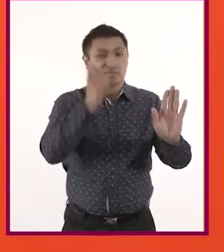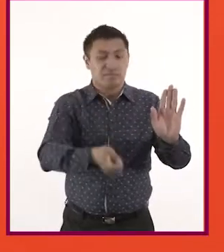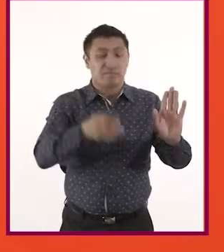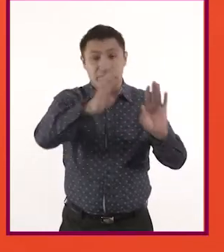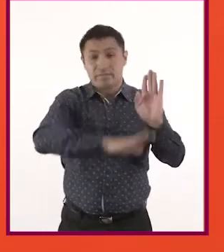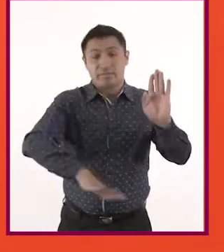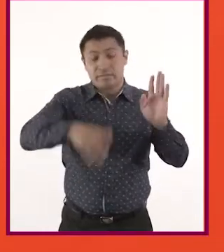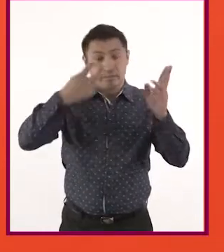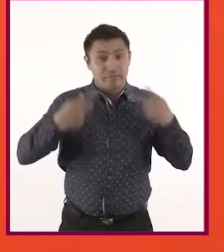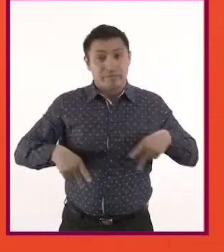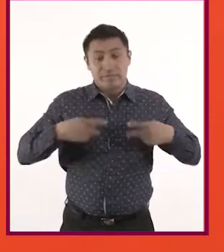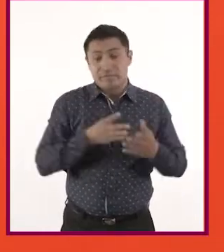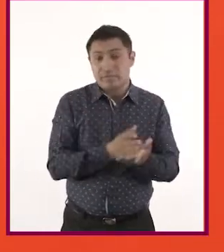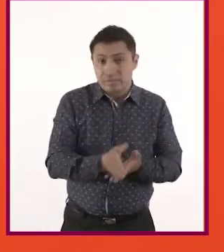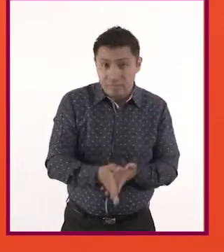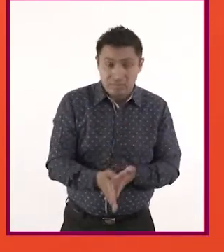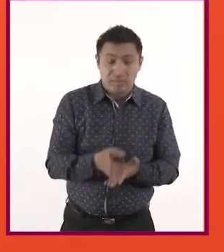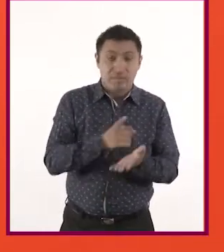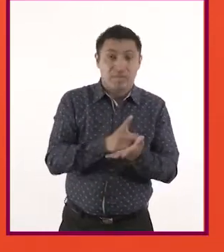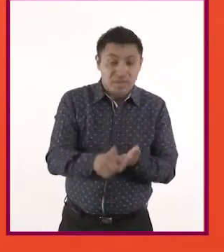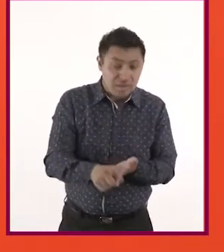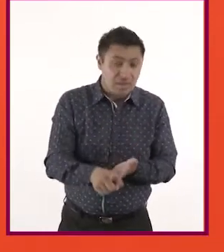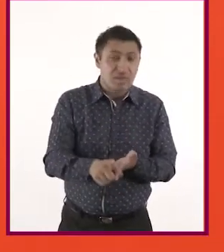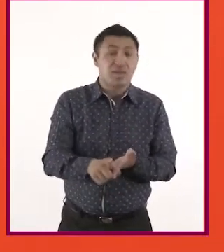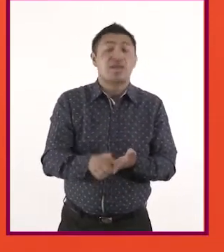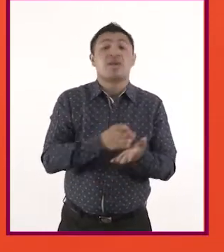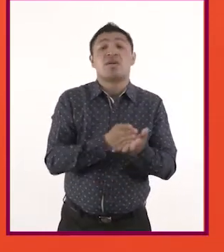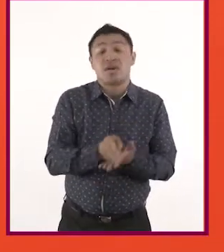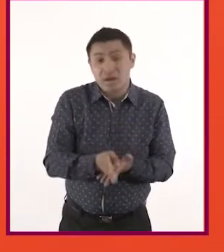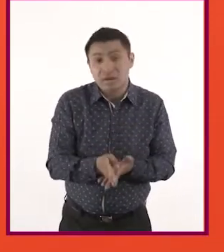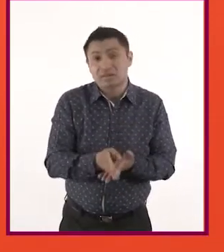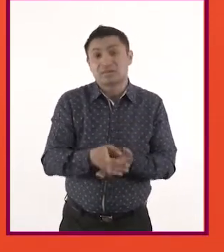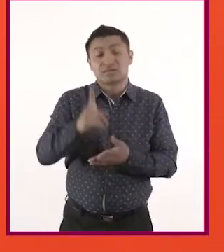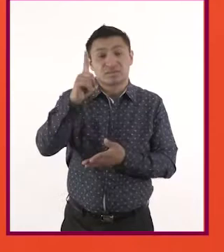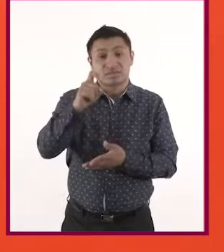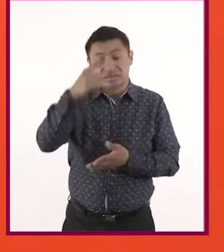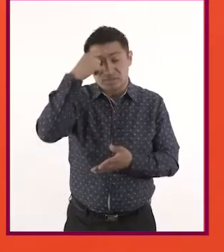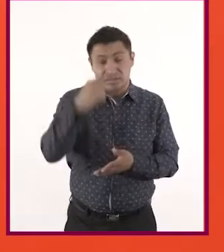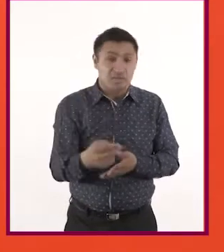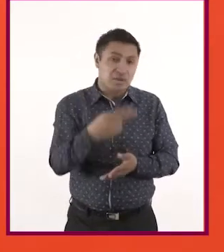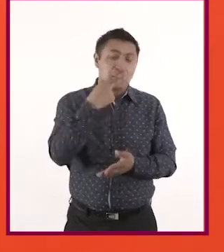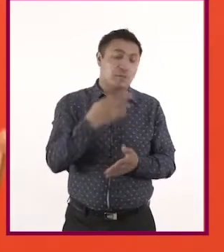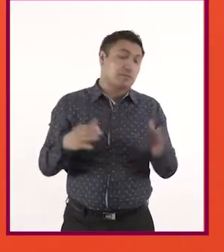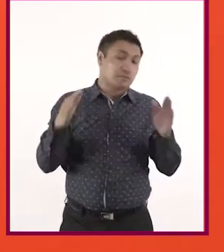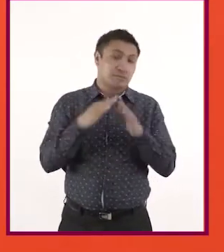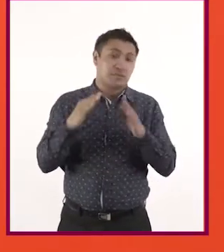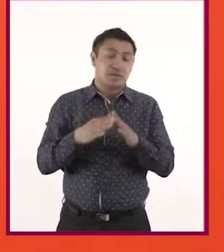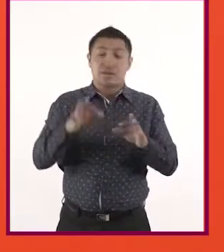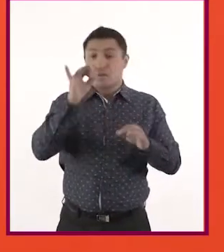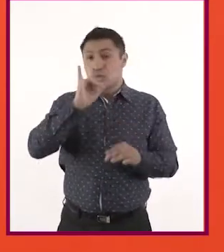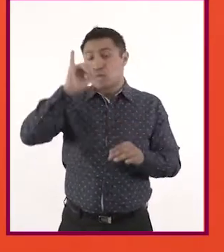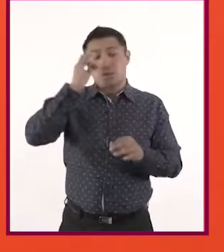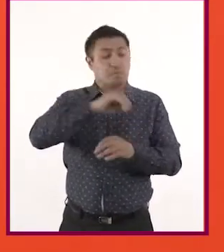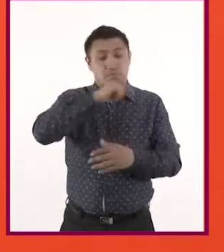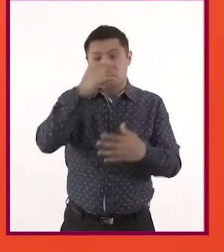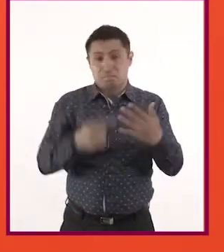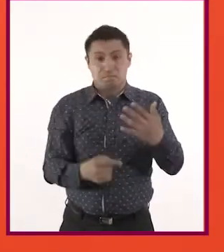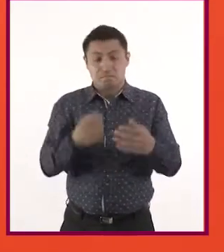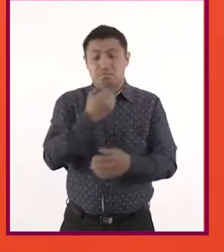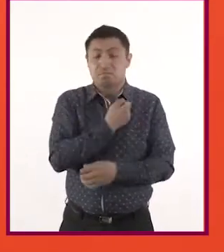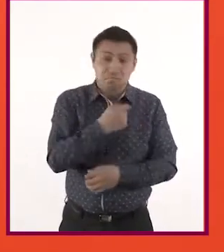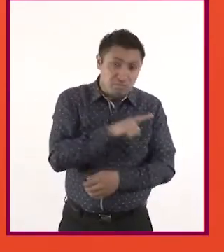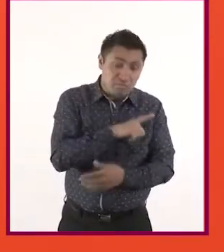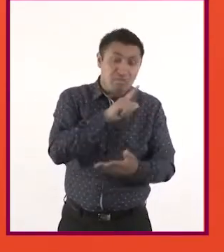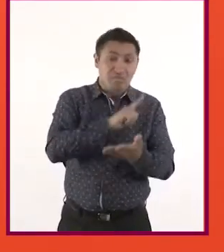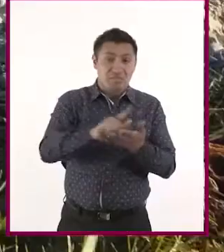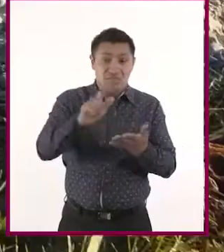derecho al acceso, disposición y saneamiento de agua para consumo personal y doméstico en forma suficiente, salubre,